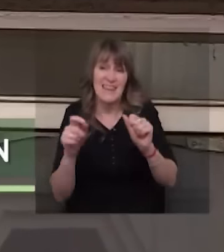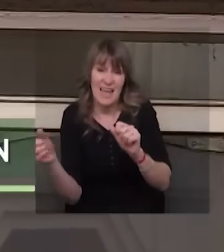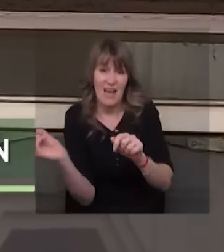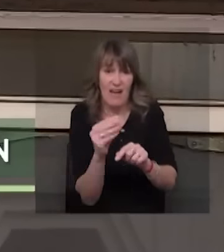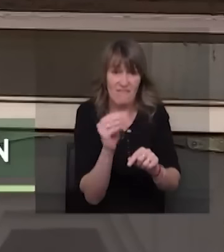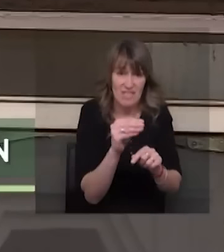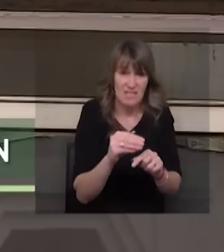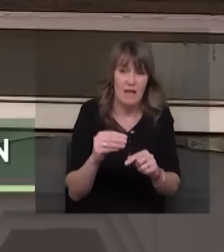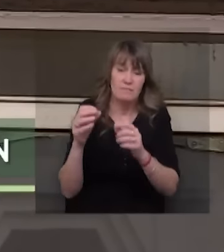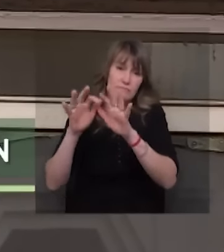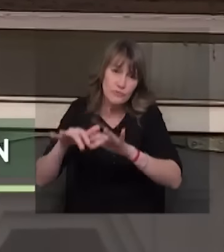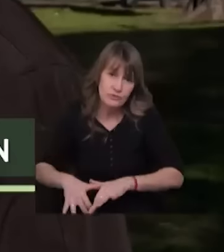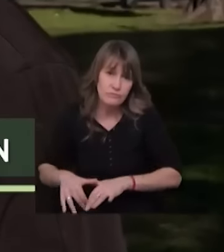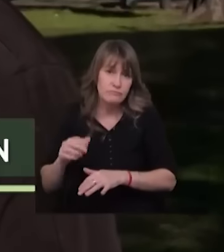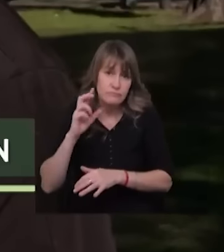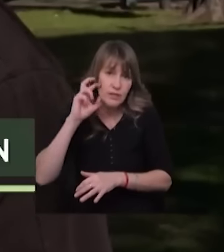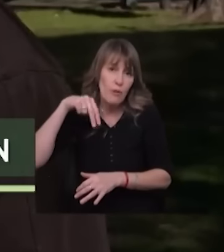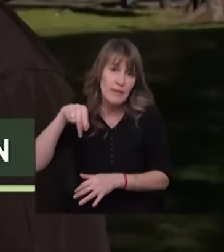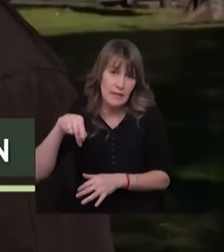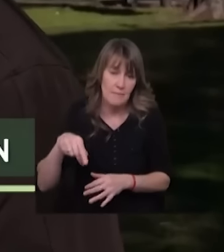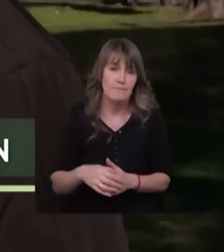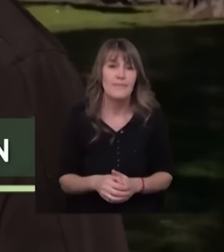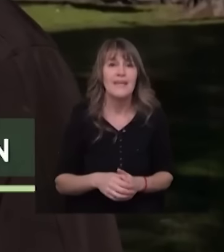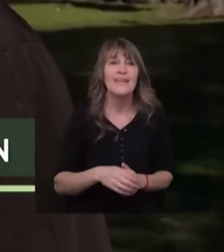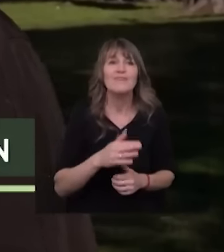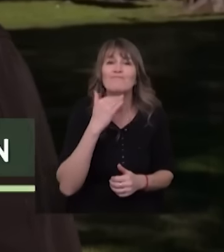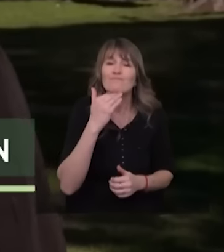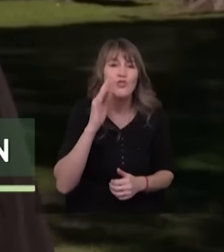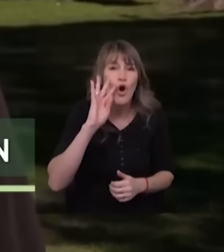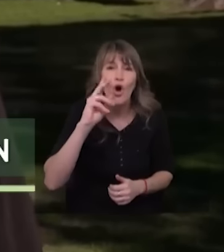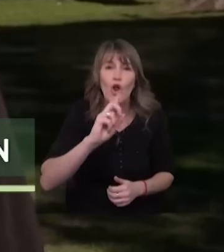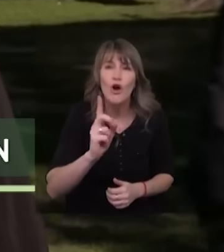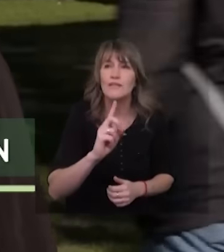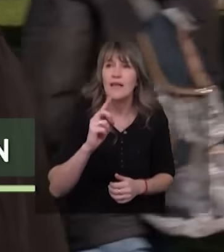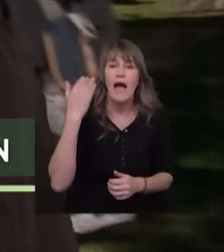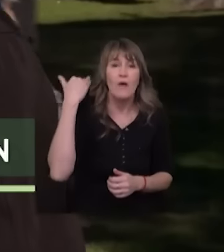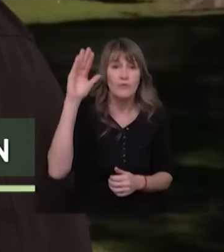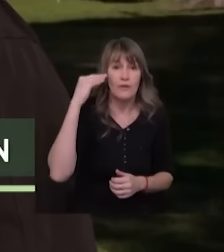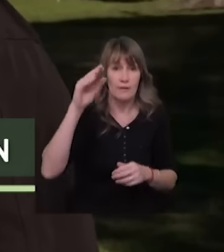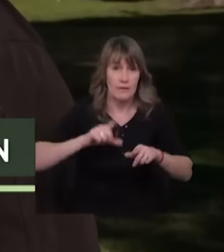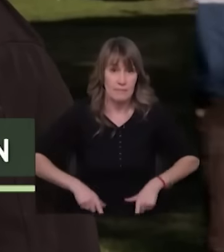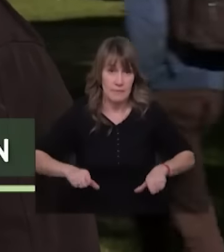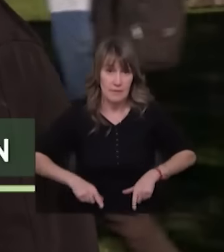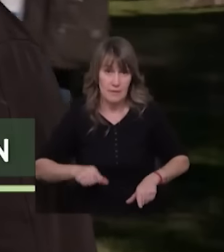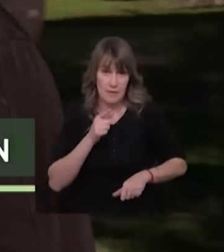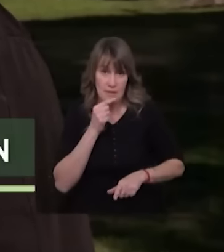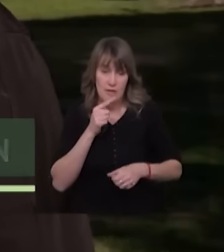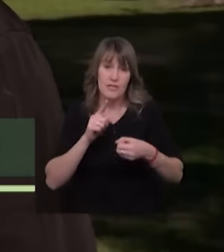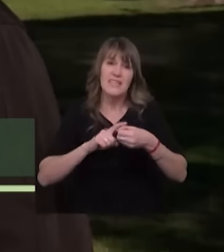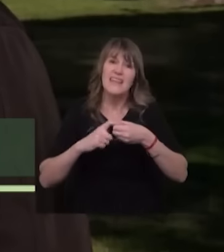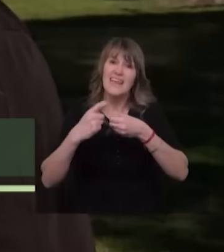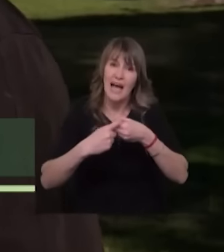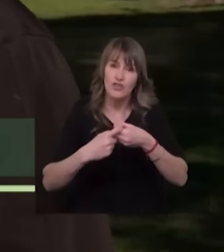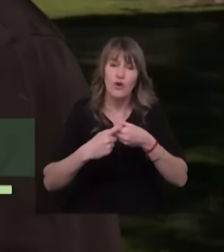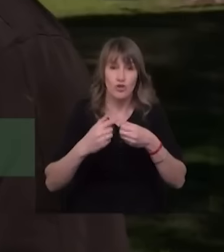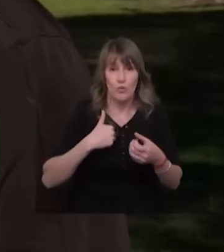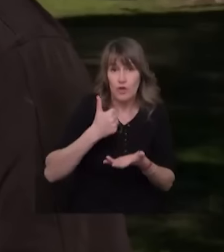también pondrá al tanto de otras situaciones hay un desconocimiento de las autoridades del Ministerio de interior hacia el sindicato más grande de la policía